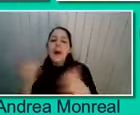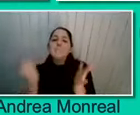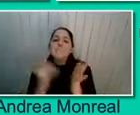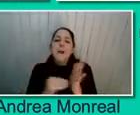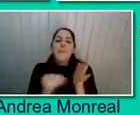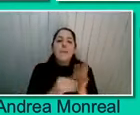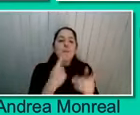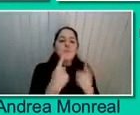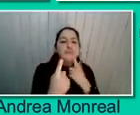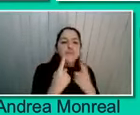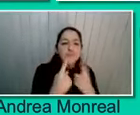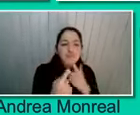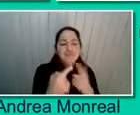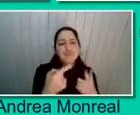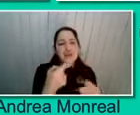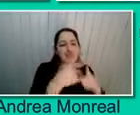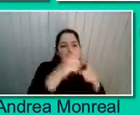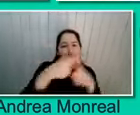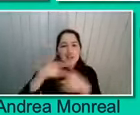empezamos.